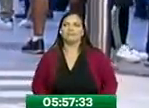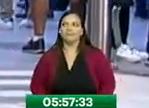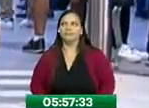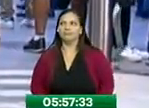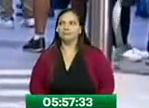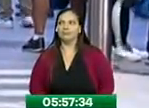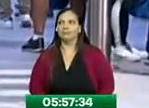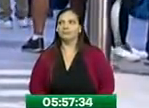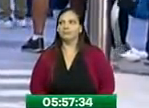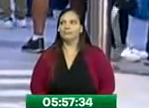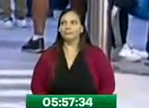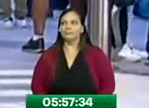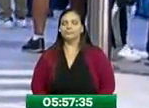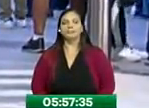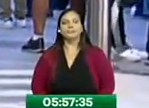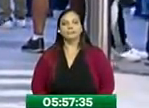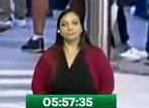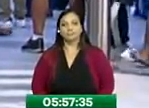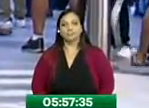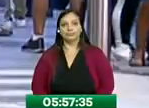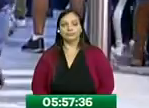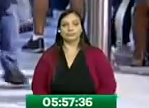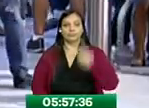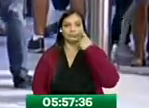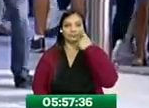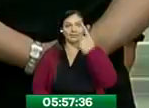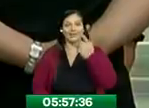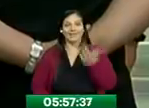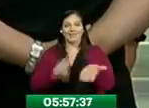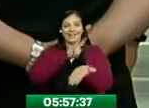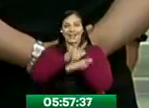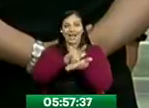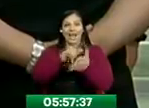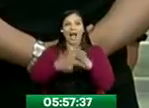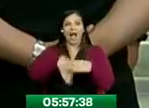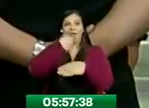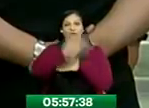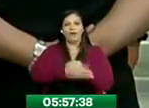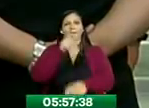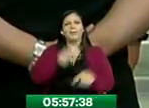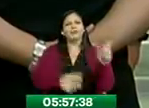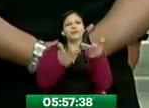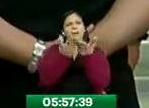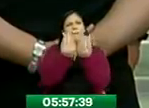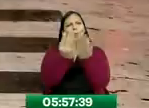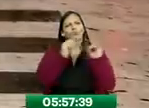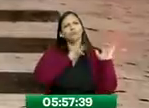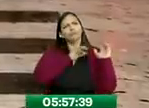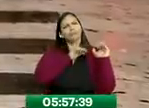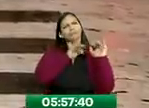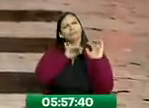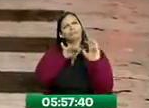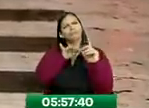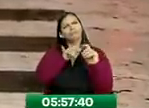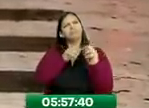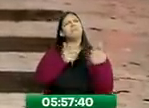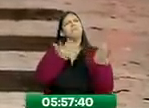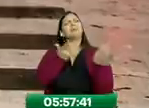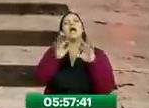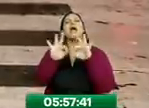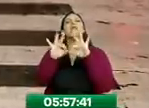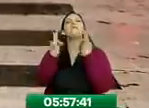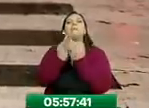Uno tiene que pensar en... Se habían concentrado en los exteriores del aeropuerto José Joaquín de Olmedo de Guayaquil, en la zona de